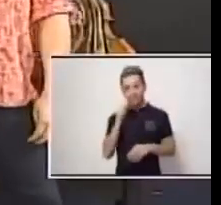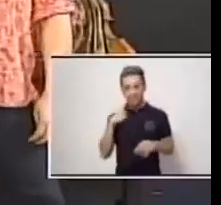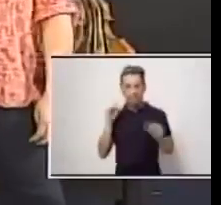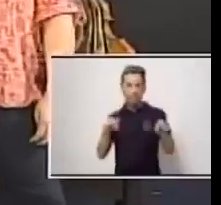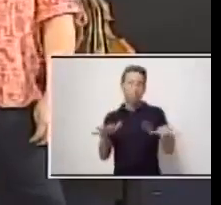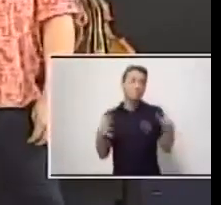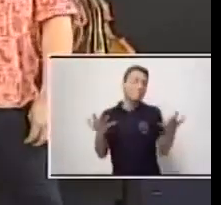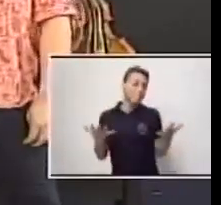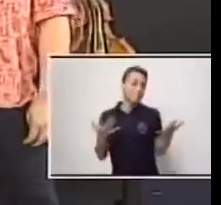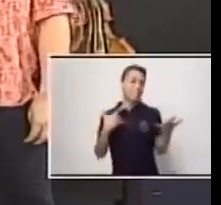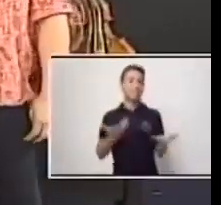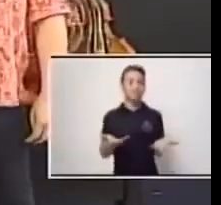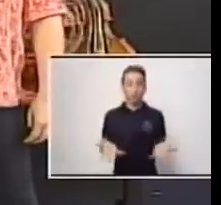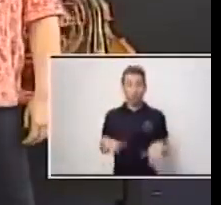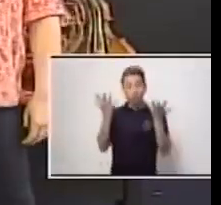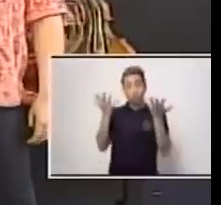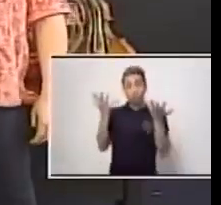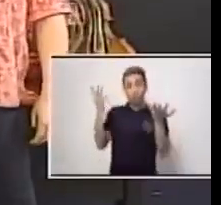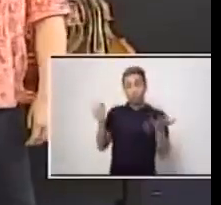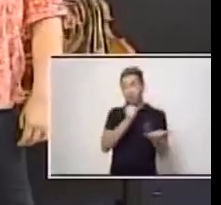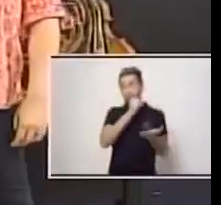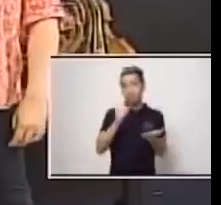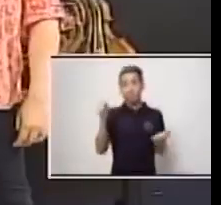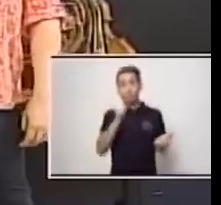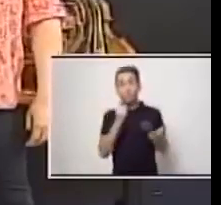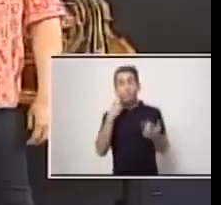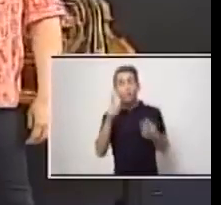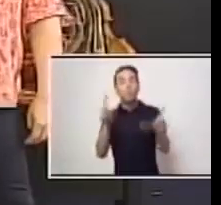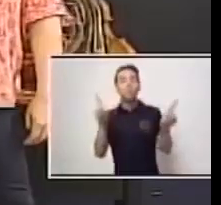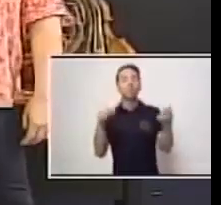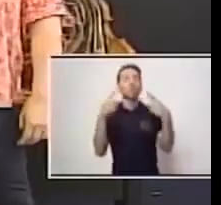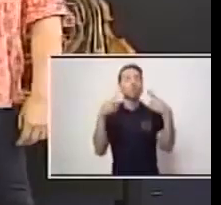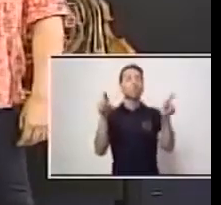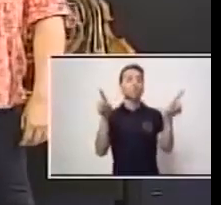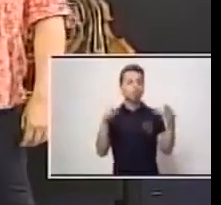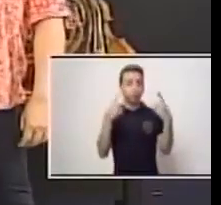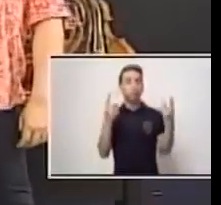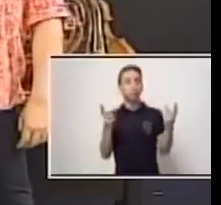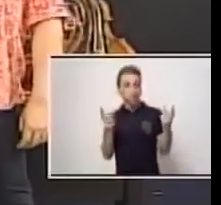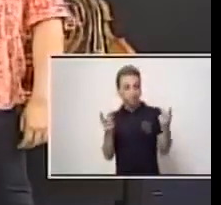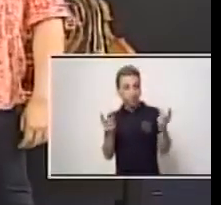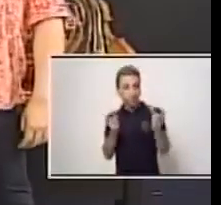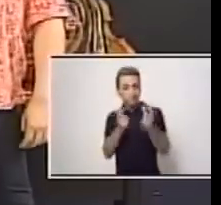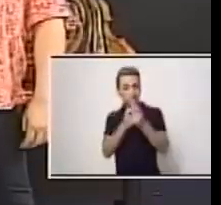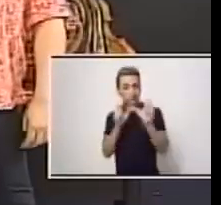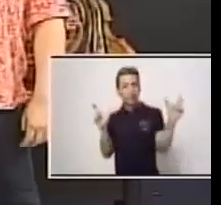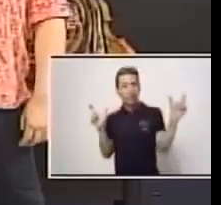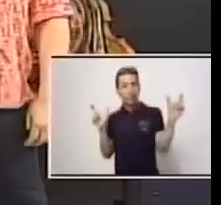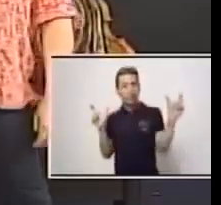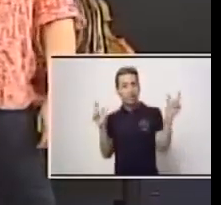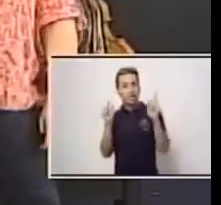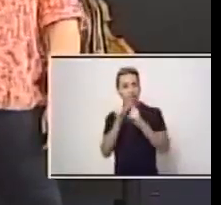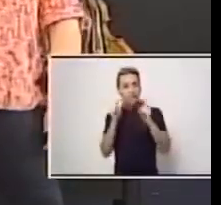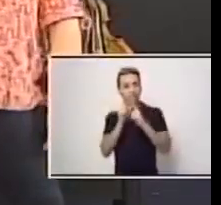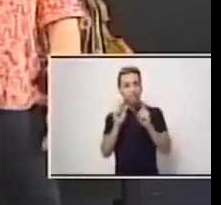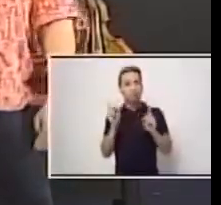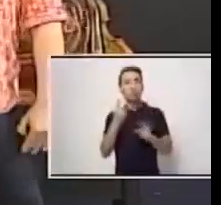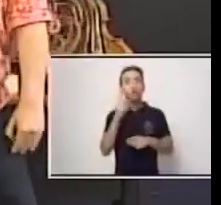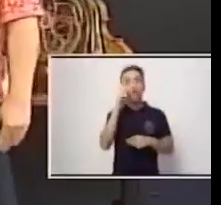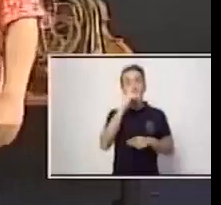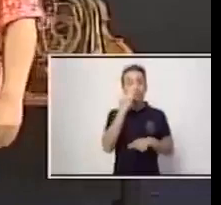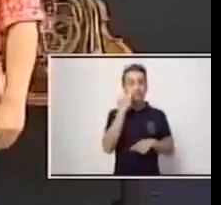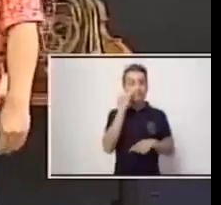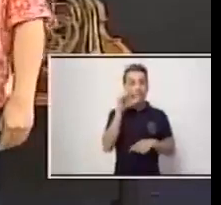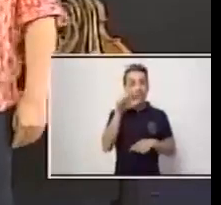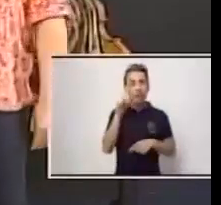toca desarrollar una canción, más bien una música sin palabras. Es una música con sílabas.